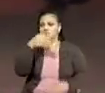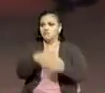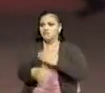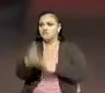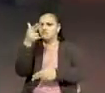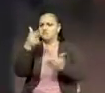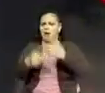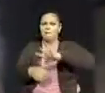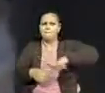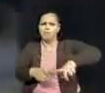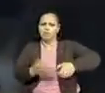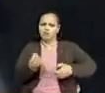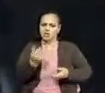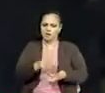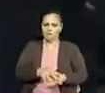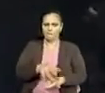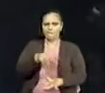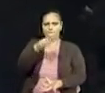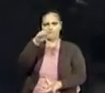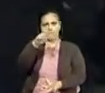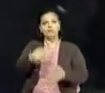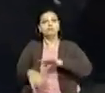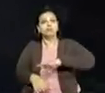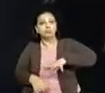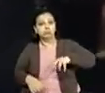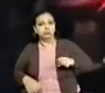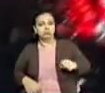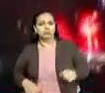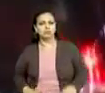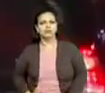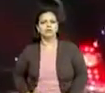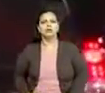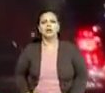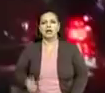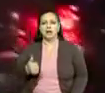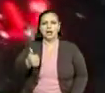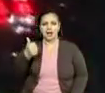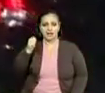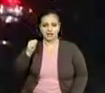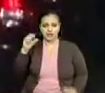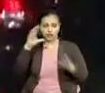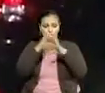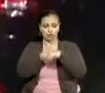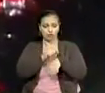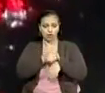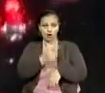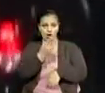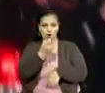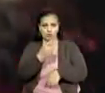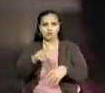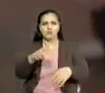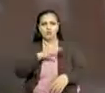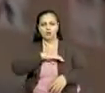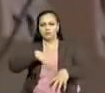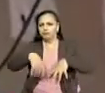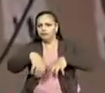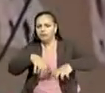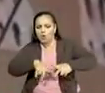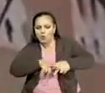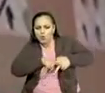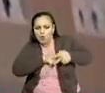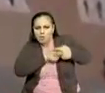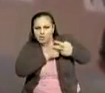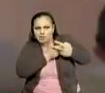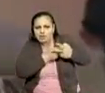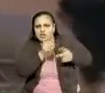operativo, llamado Jaque Mate 2, empezó a las 11 de la noche del miércoles, y de momento todavía la